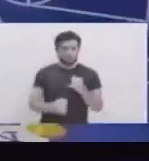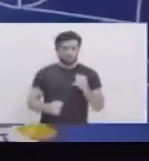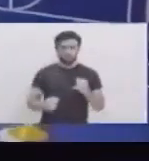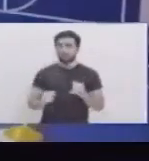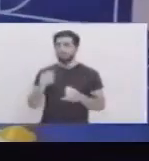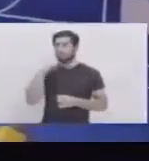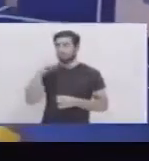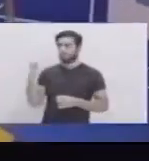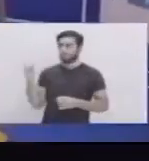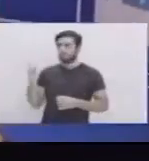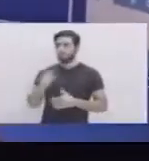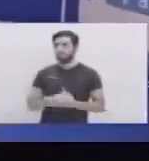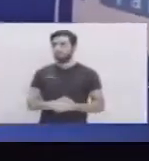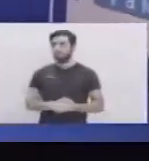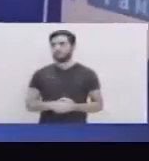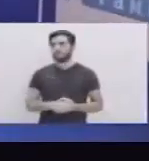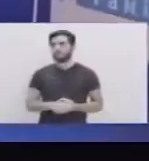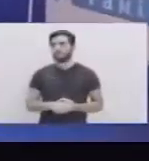Última.